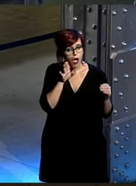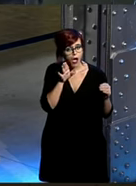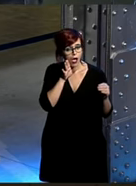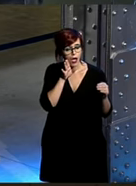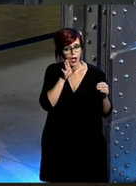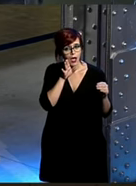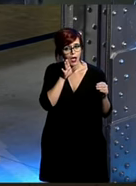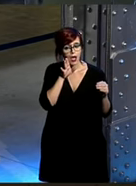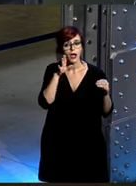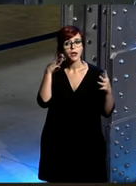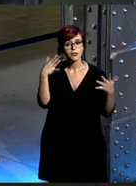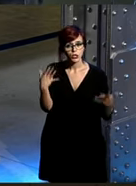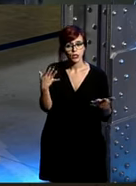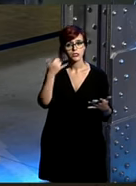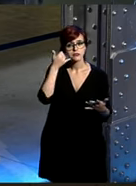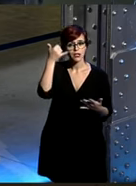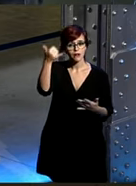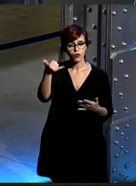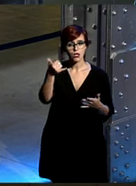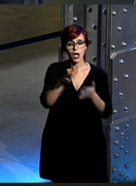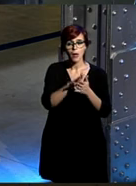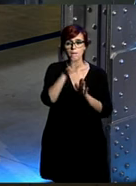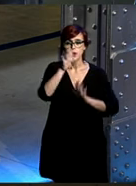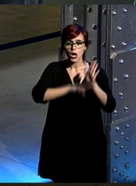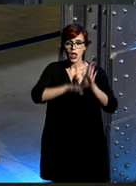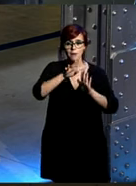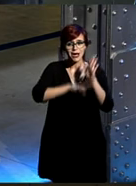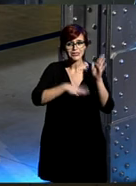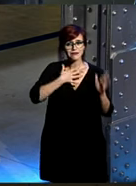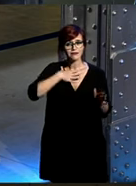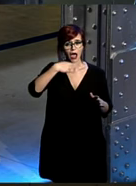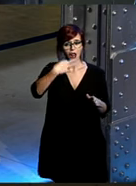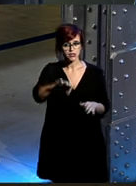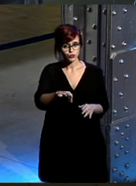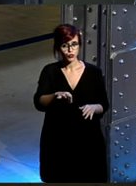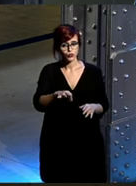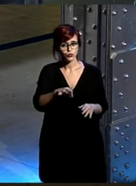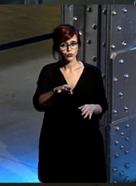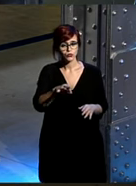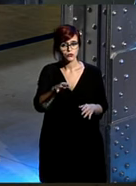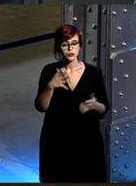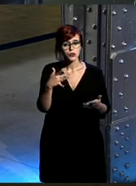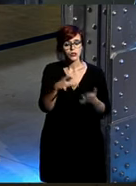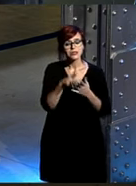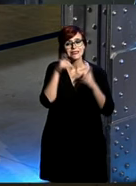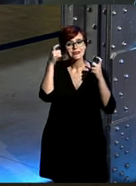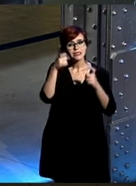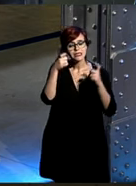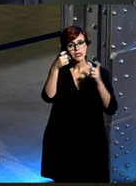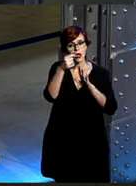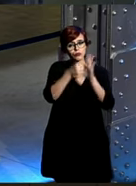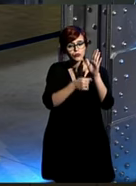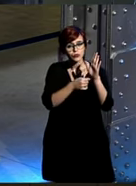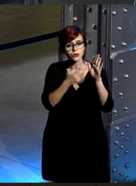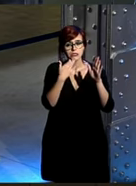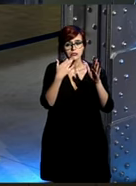Entonces, Telefónica, en el programa Talentum, ha creado unas carreras digitales para dar respuesta a la gente que